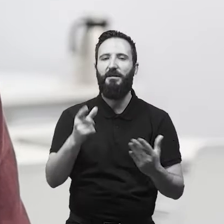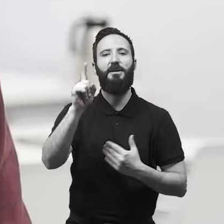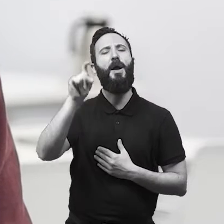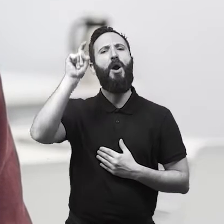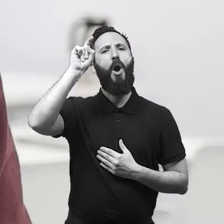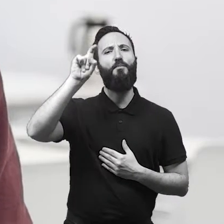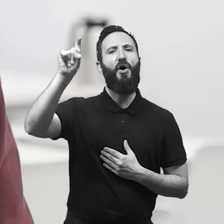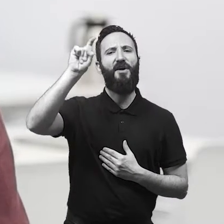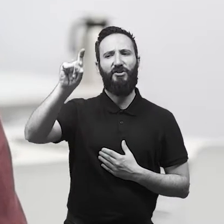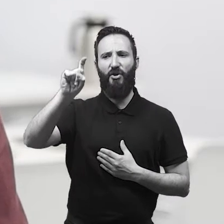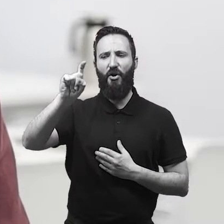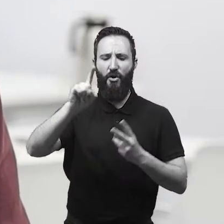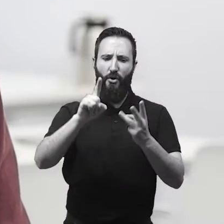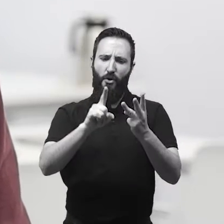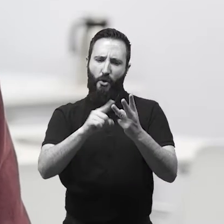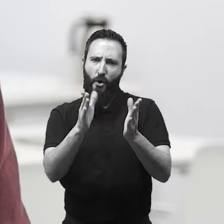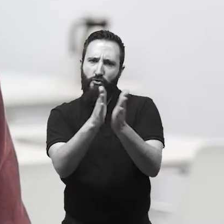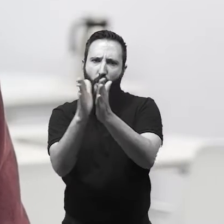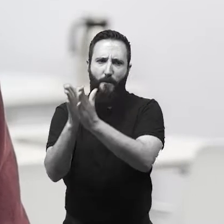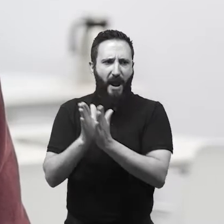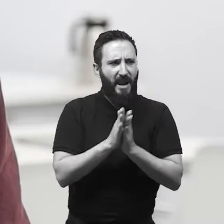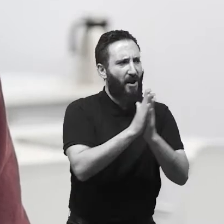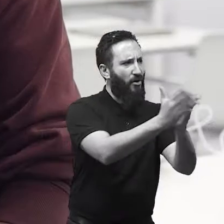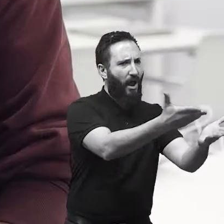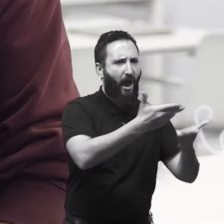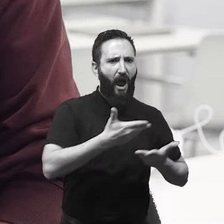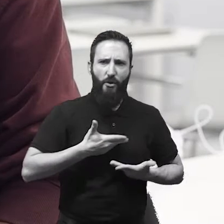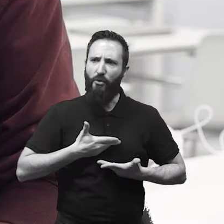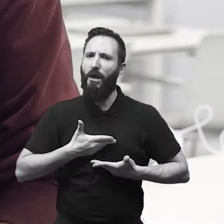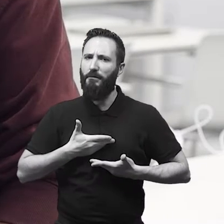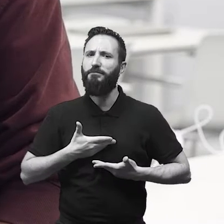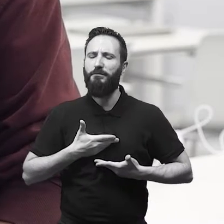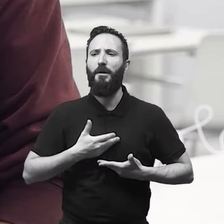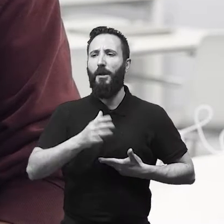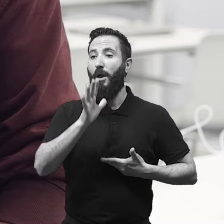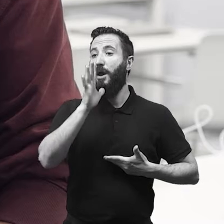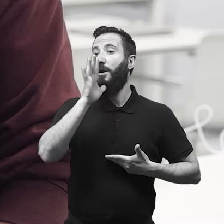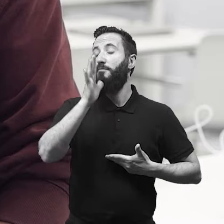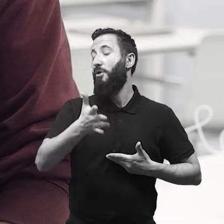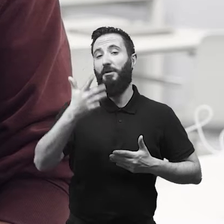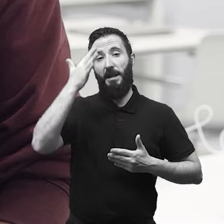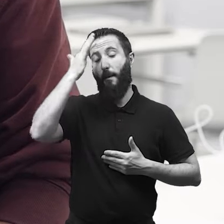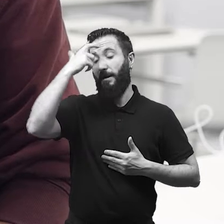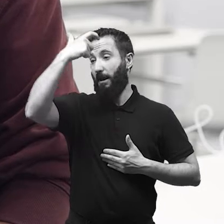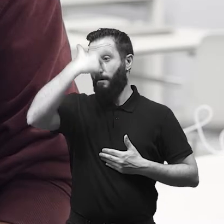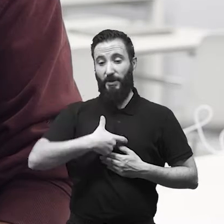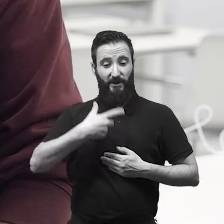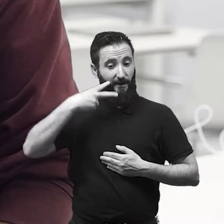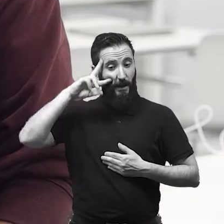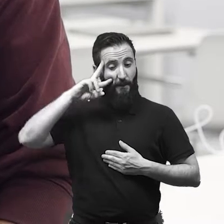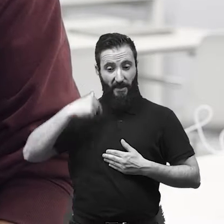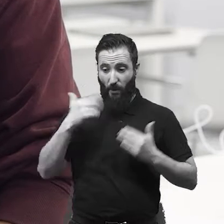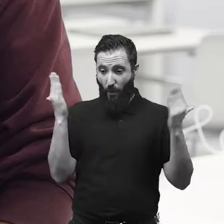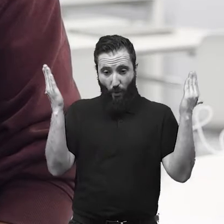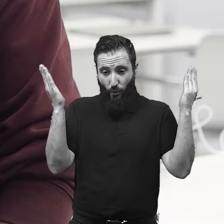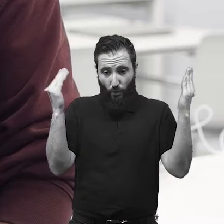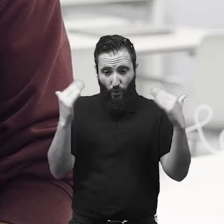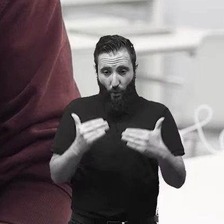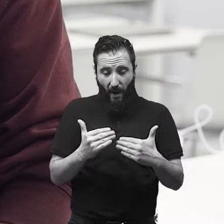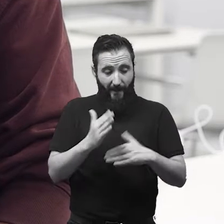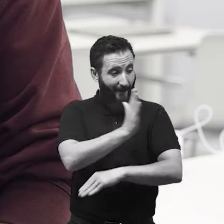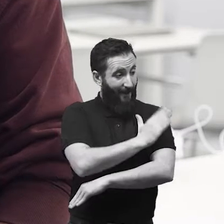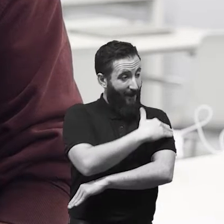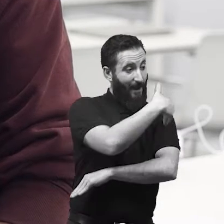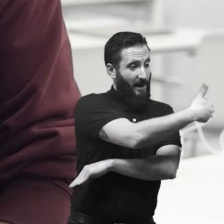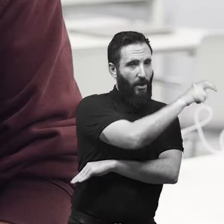el profesor, los compañeros me ayudan porque cada persona que no tiene experiencia,